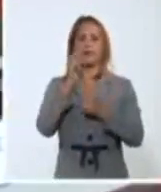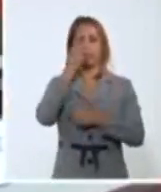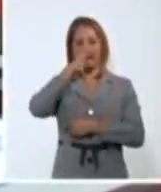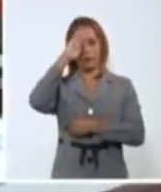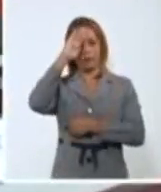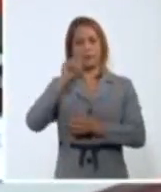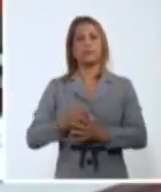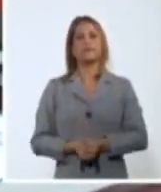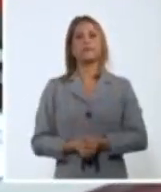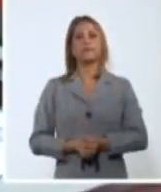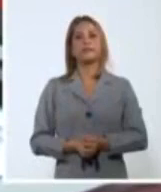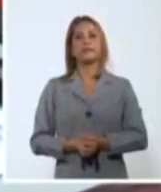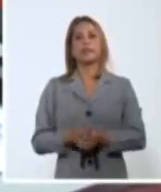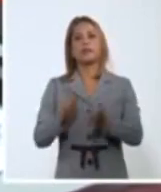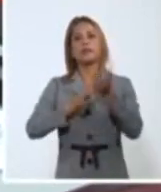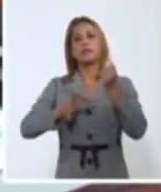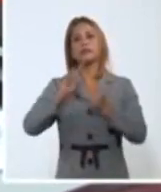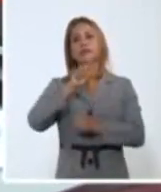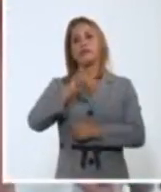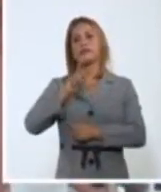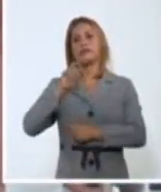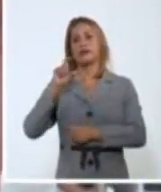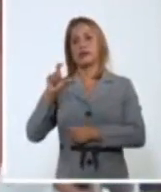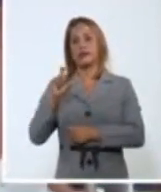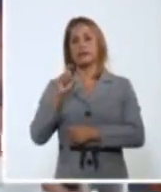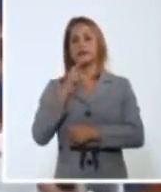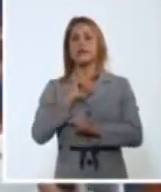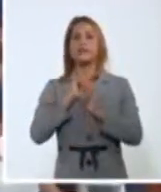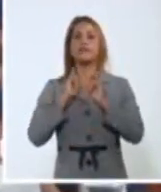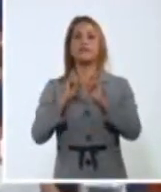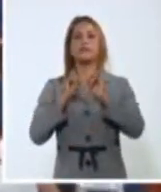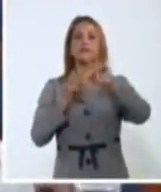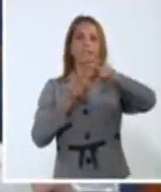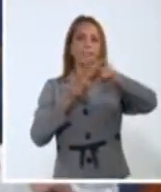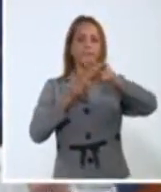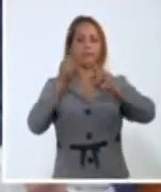Desde Villa Clara, Griselis Moreno, Sistema Informativo de la Televisión Cubana.